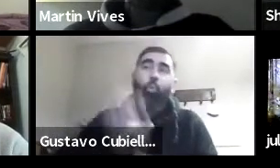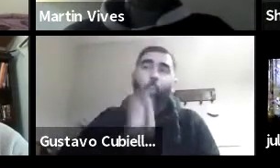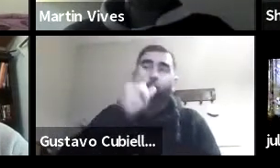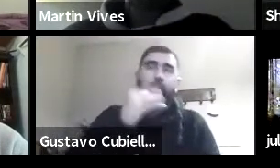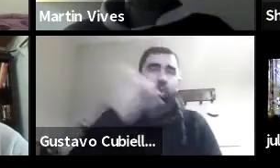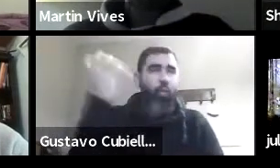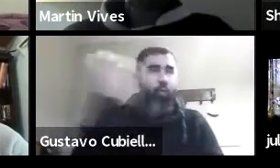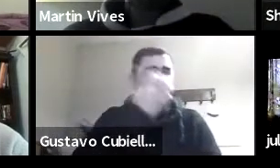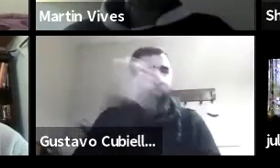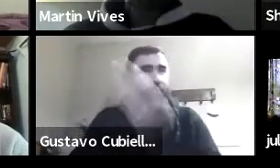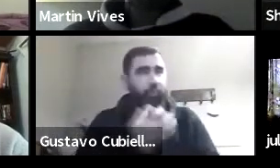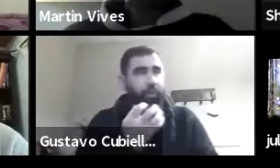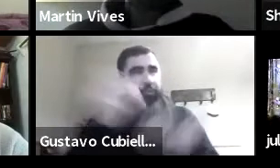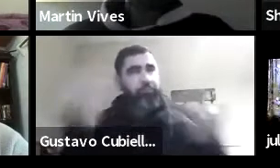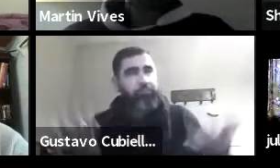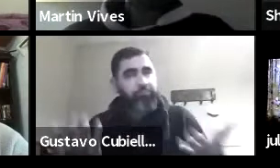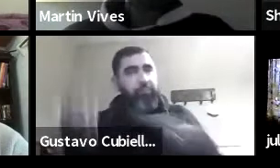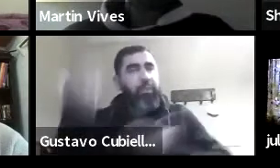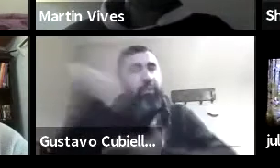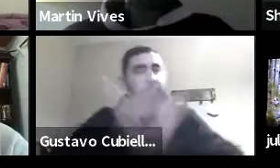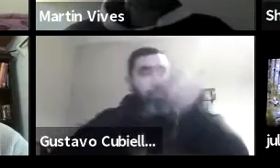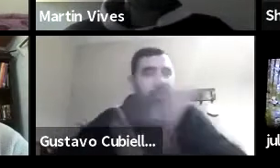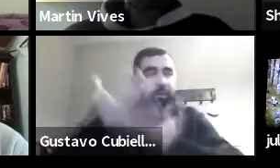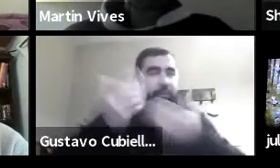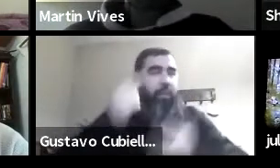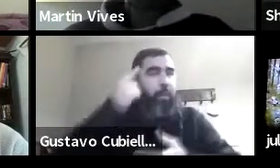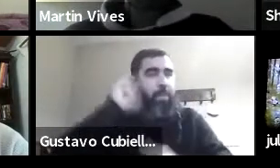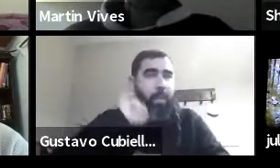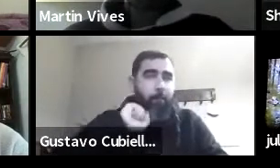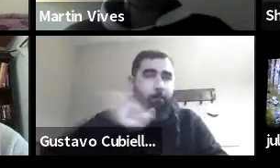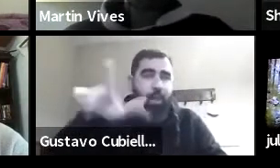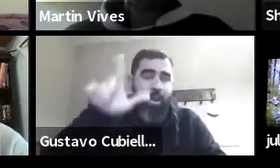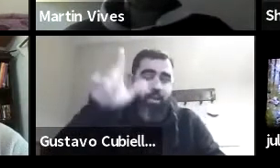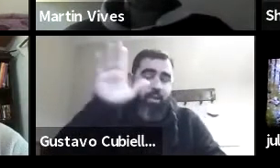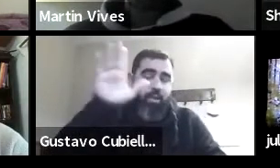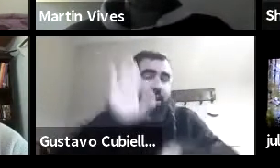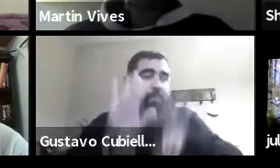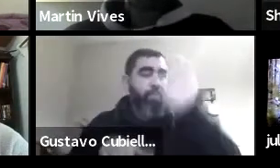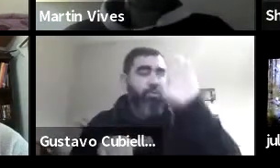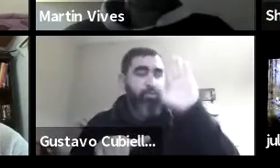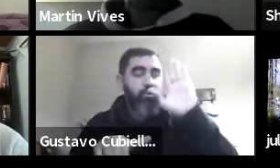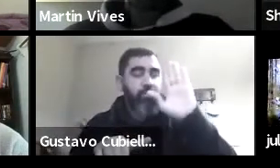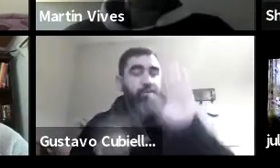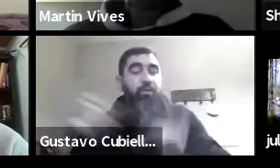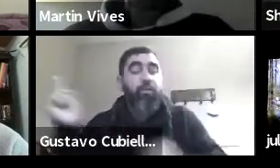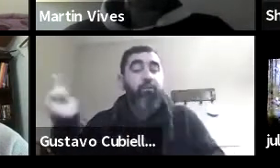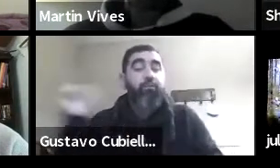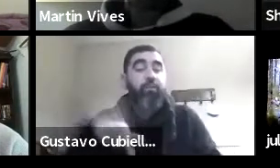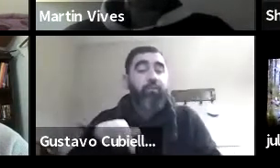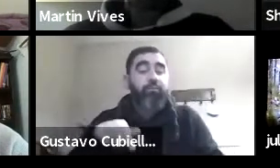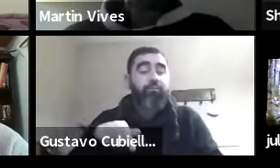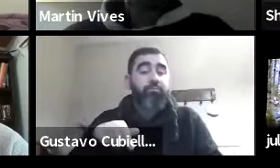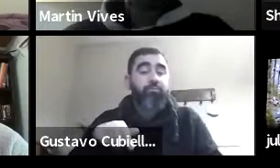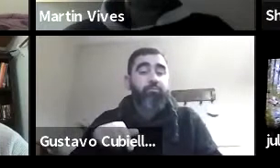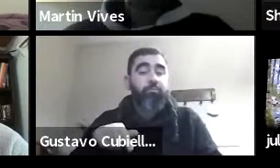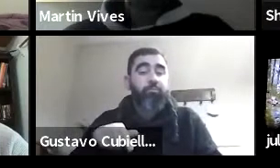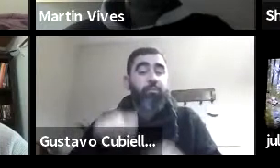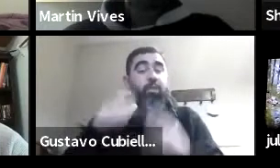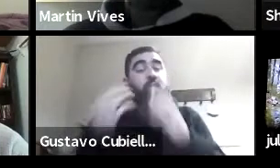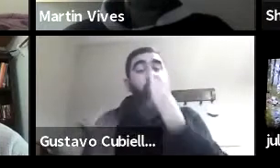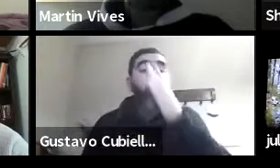cuento lo feo, o sea, ya la discapacidad está estigmatizada, es un tabú, viene desde el modelo